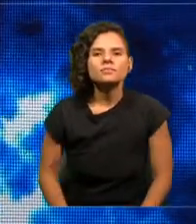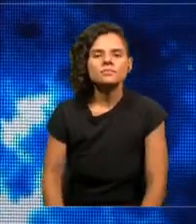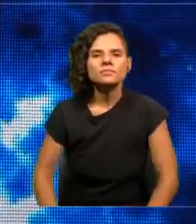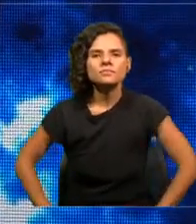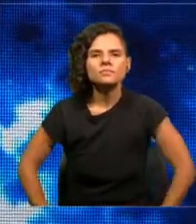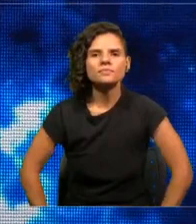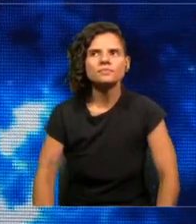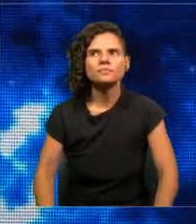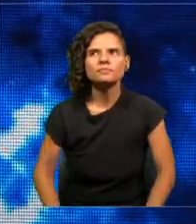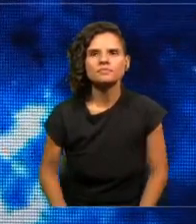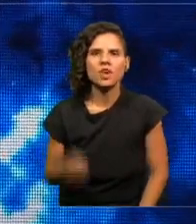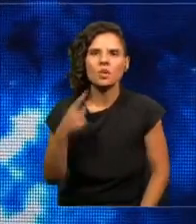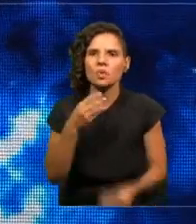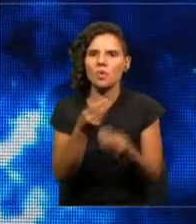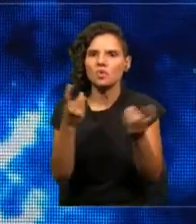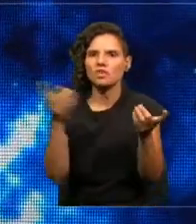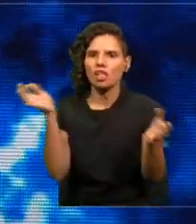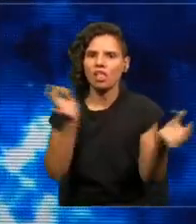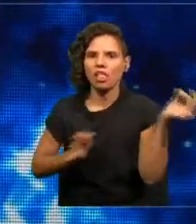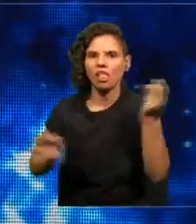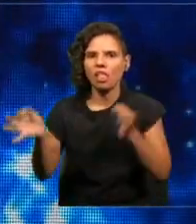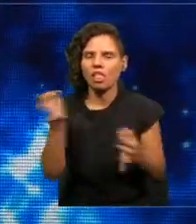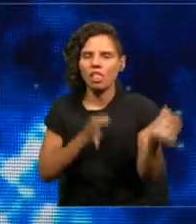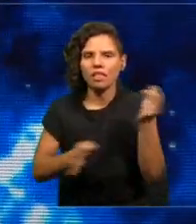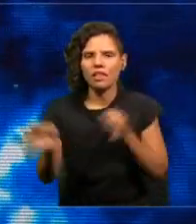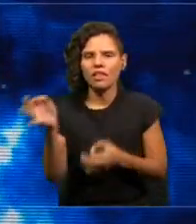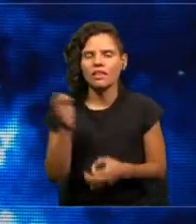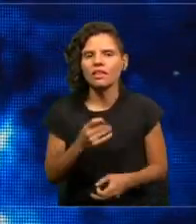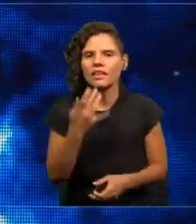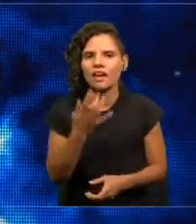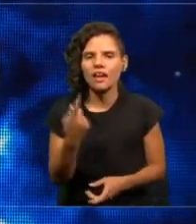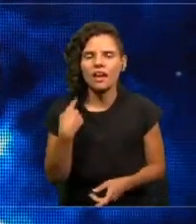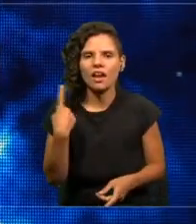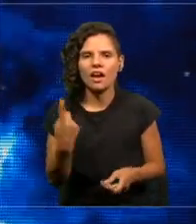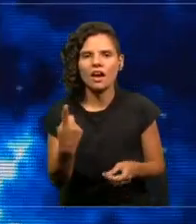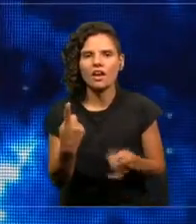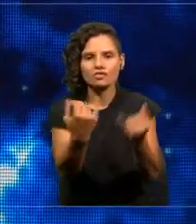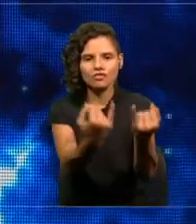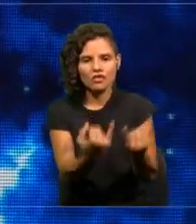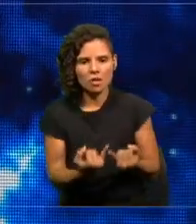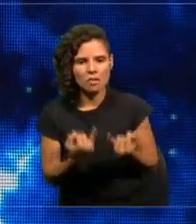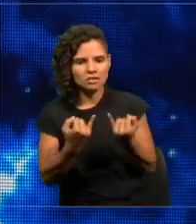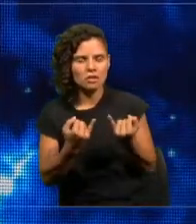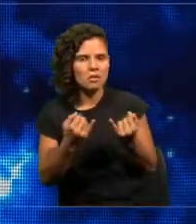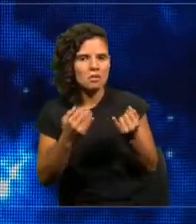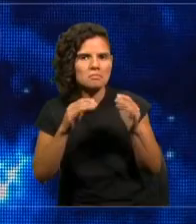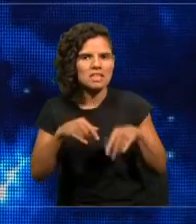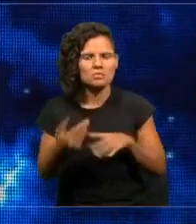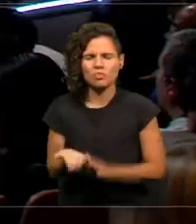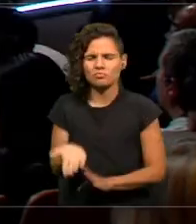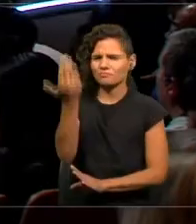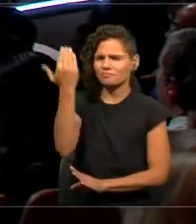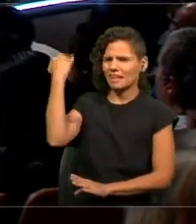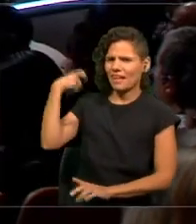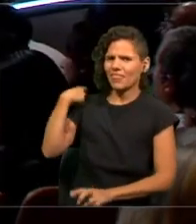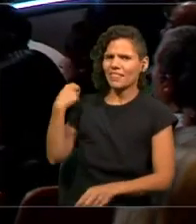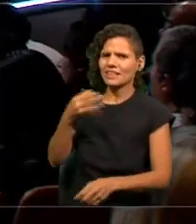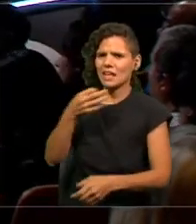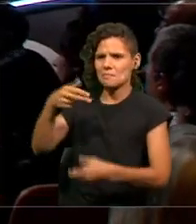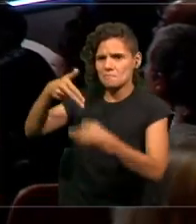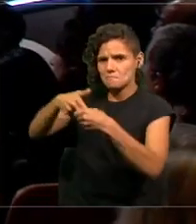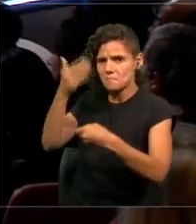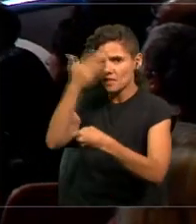lo escuchado muchas veces decir que los datos son el nuevo petróleo es cierto porque